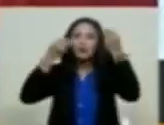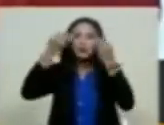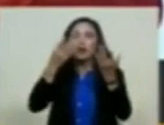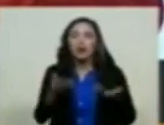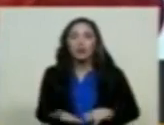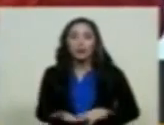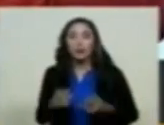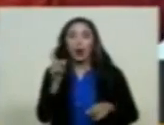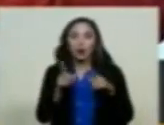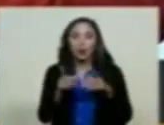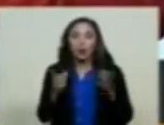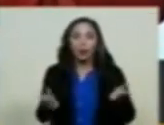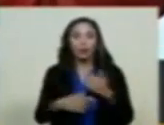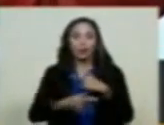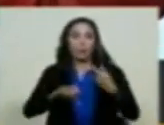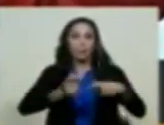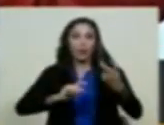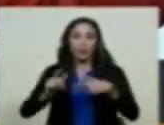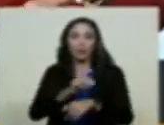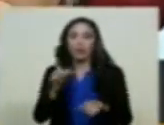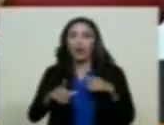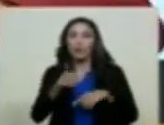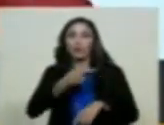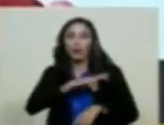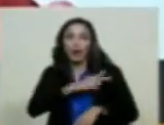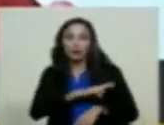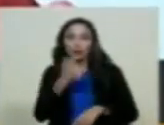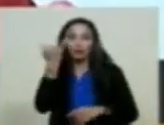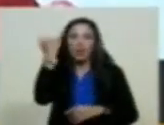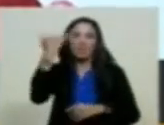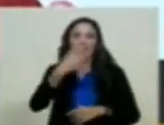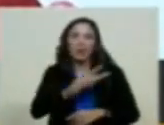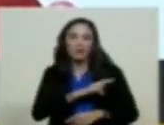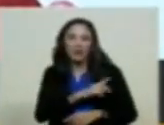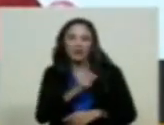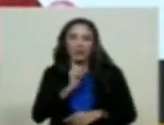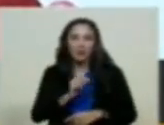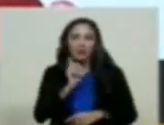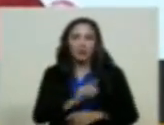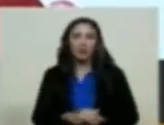Con paquetes falsos.